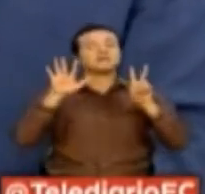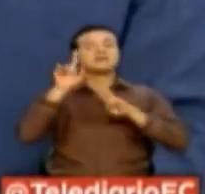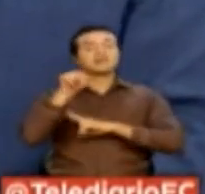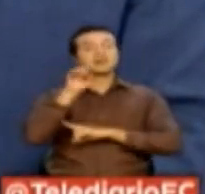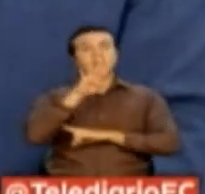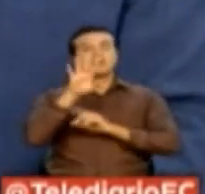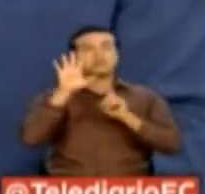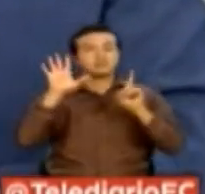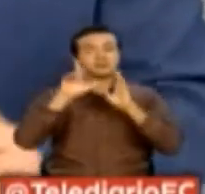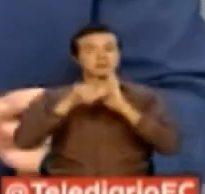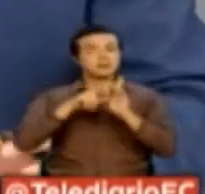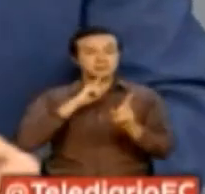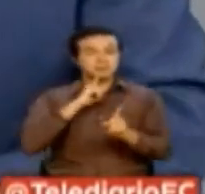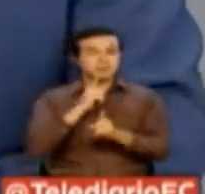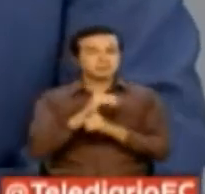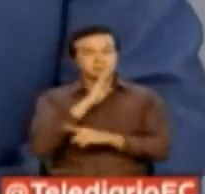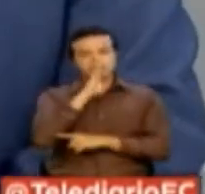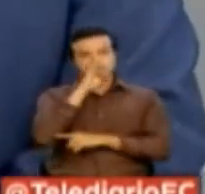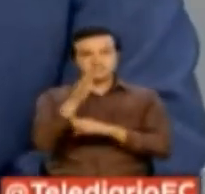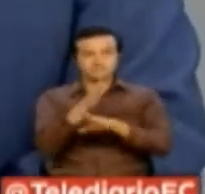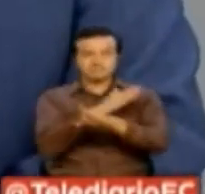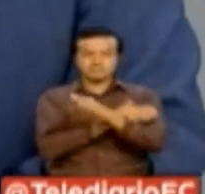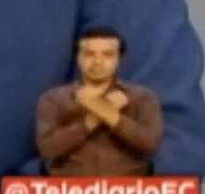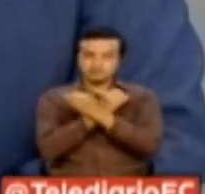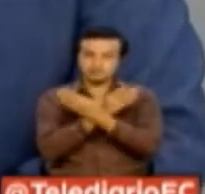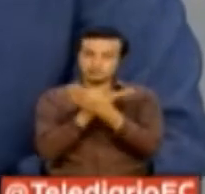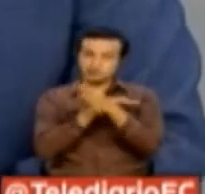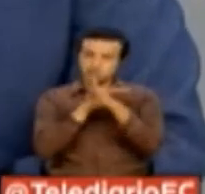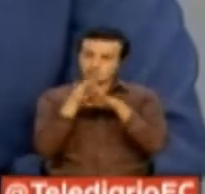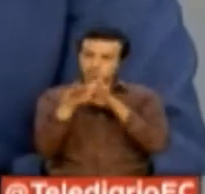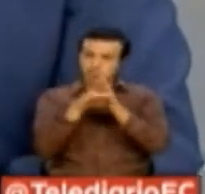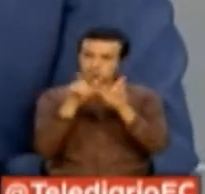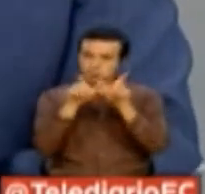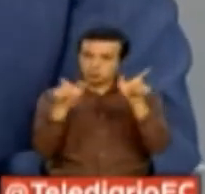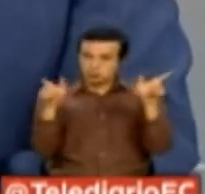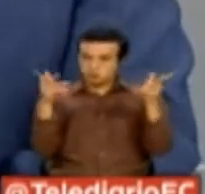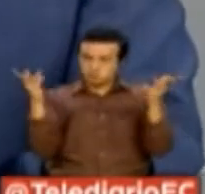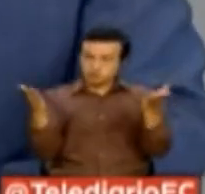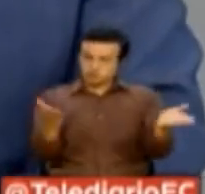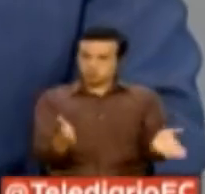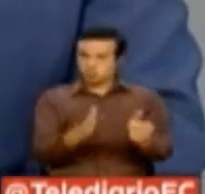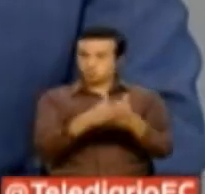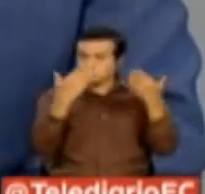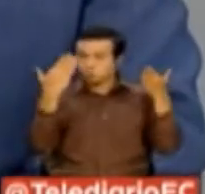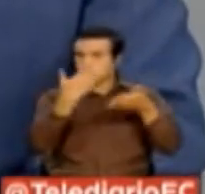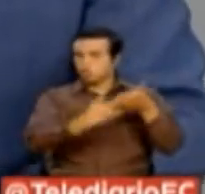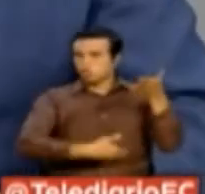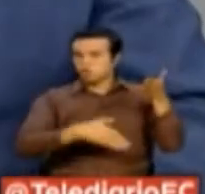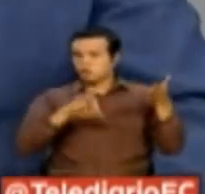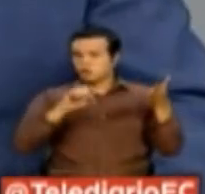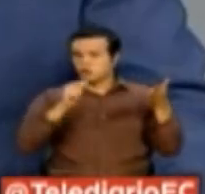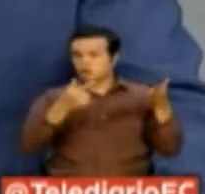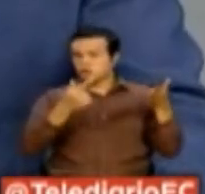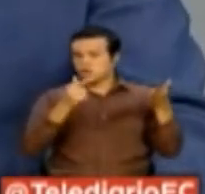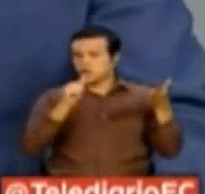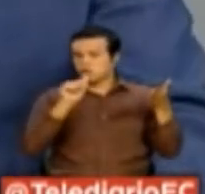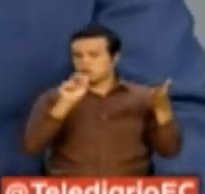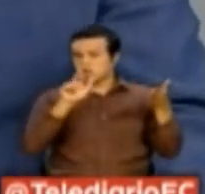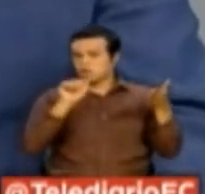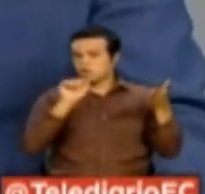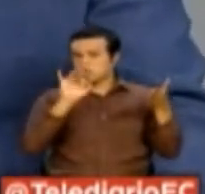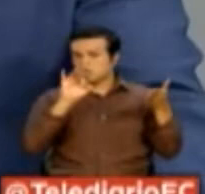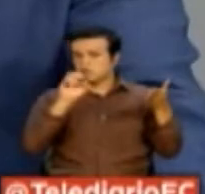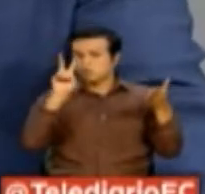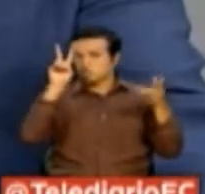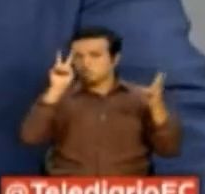con 46 minutos como siempre antes de despedir les recomendamos la lectura de diario el telégrafo en este día el telégrafo